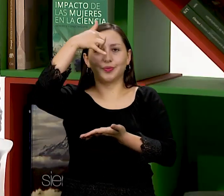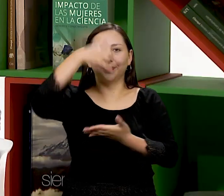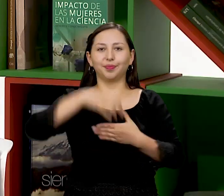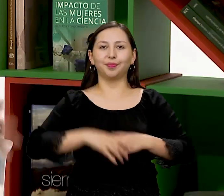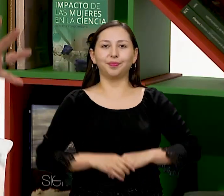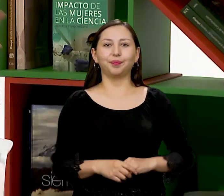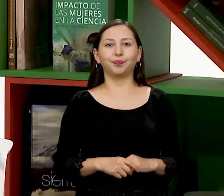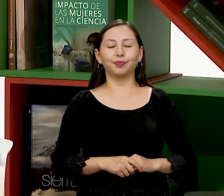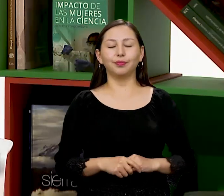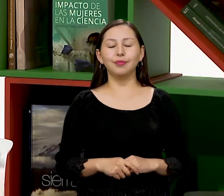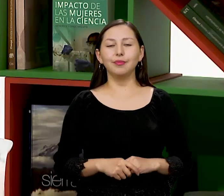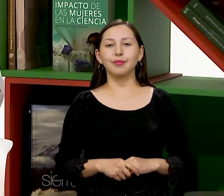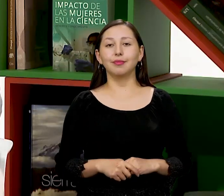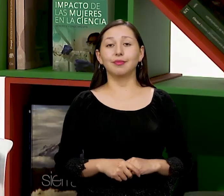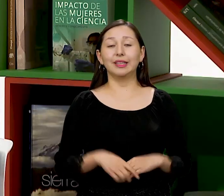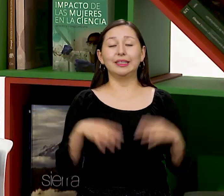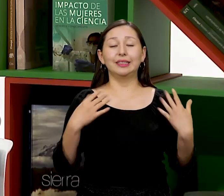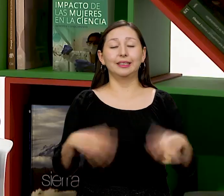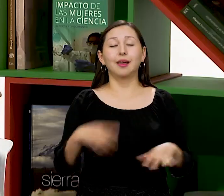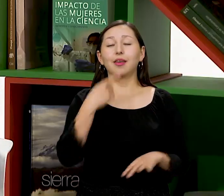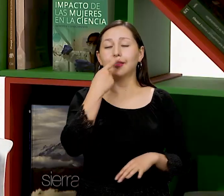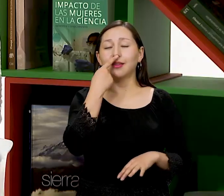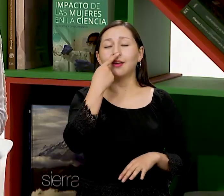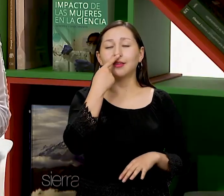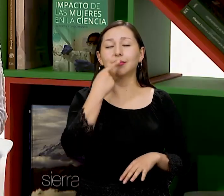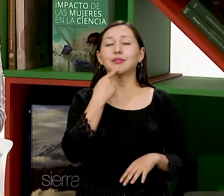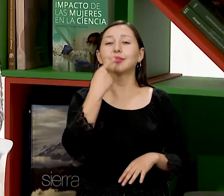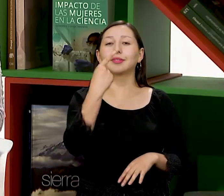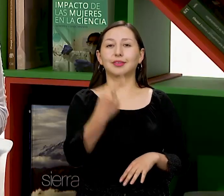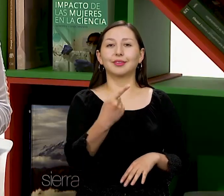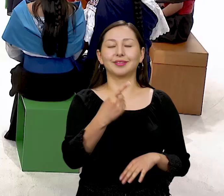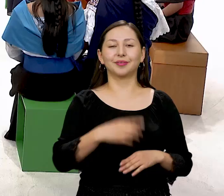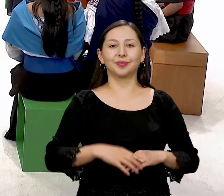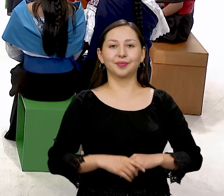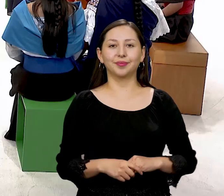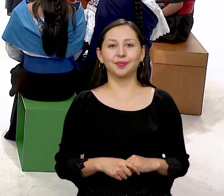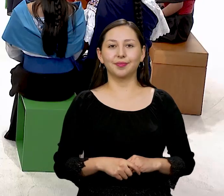que van surgiendo las dudas, inquietudes en las